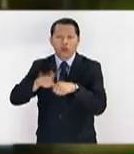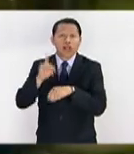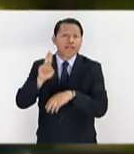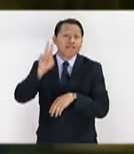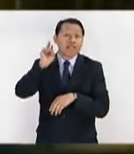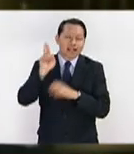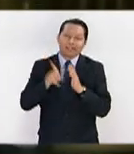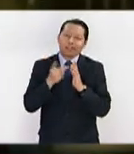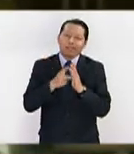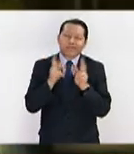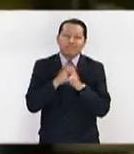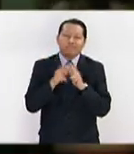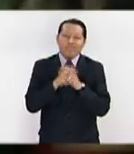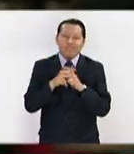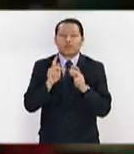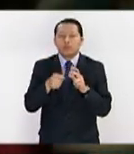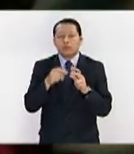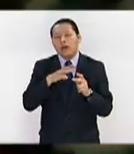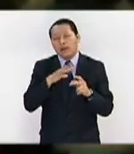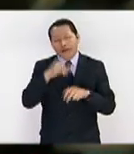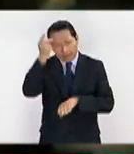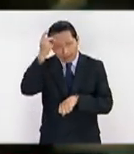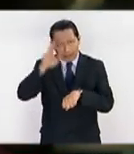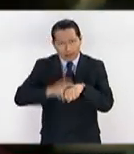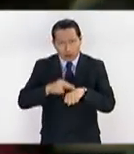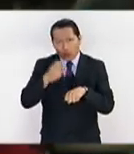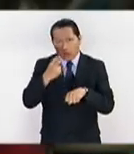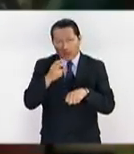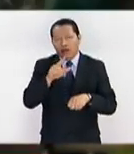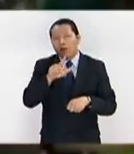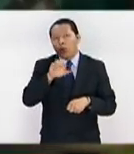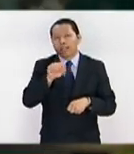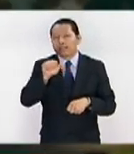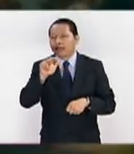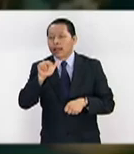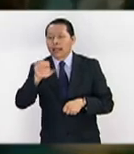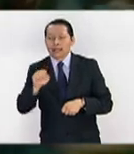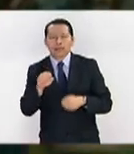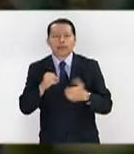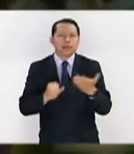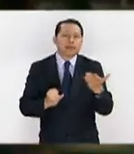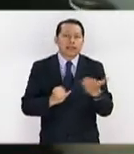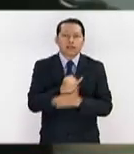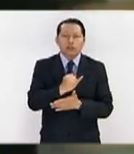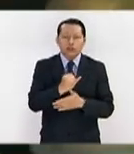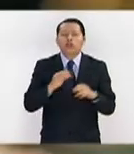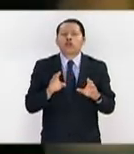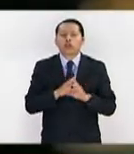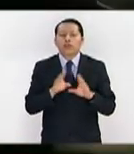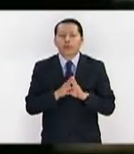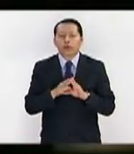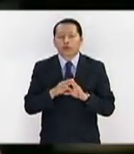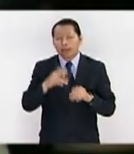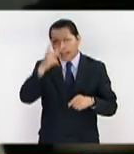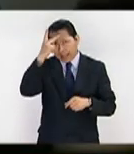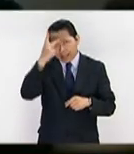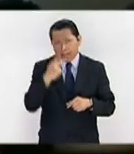otro enfrentamiento. El director del sistema penitenciario, Luis Arias, explicó que la decisión se tomó con base en el